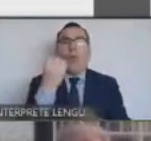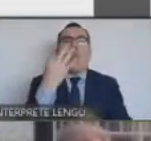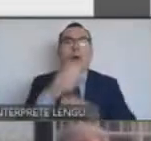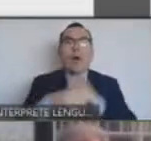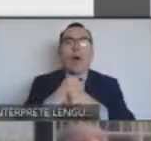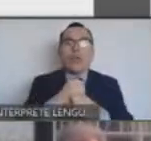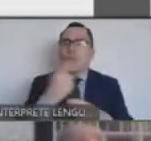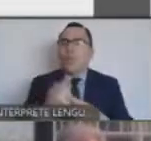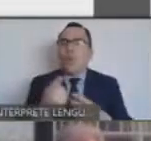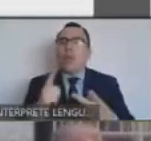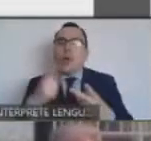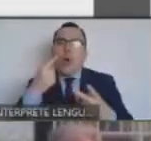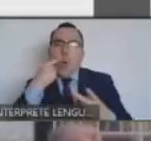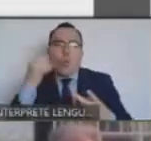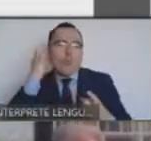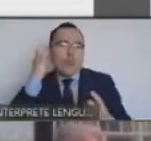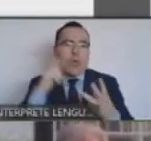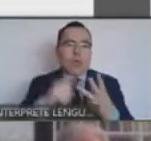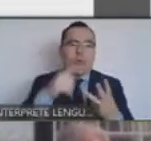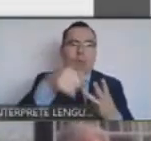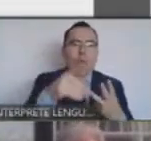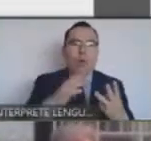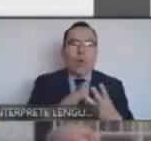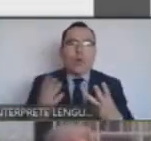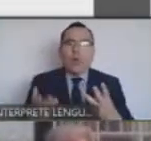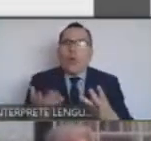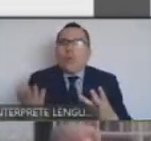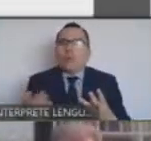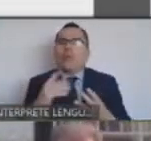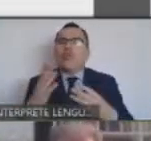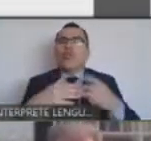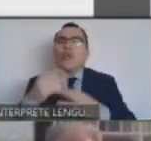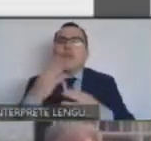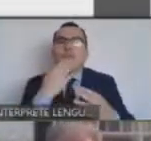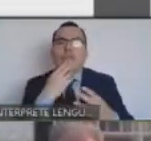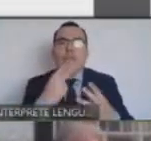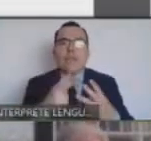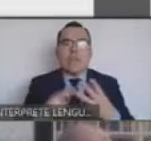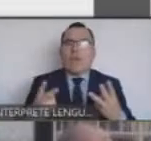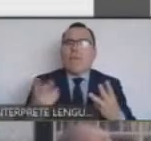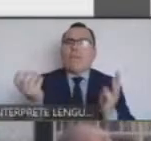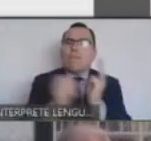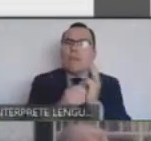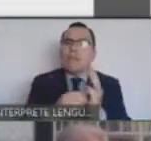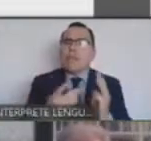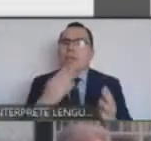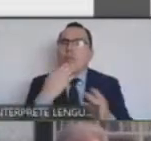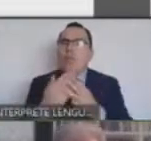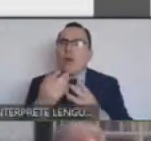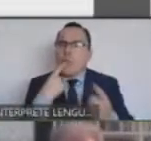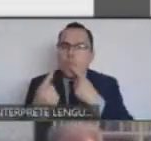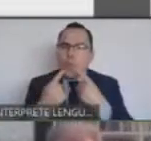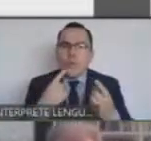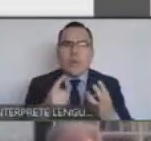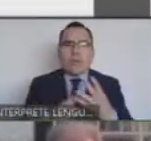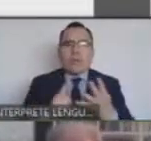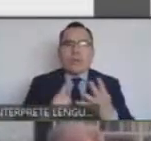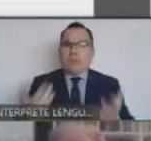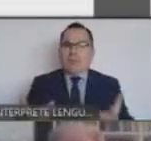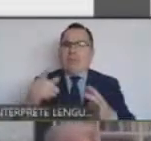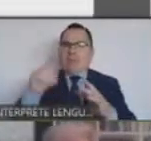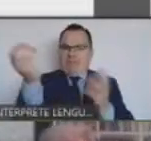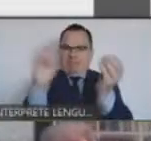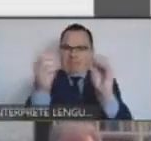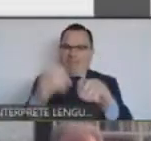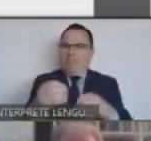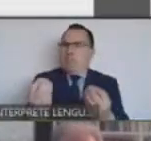muchos modelos, es clave los cruces. Ustedes dirán, este tipo está exigiendo demasiado, es el mundo de la academia que quiere estos datos, y